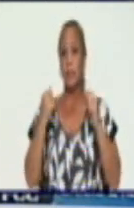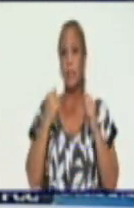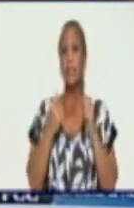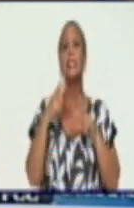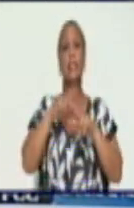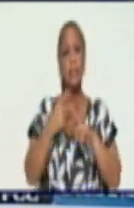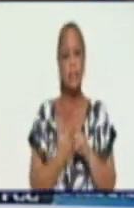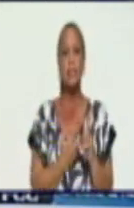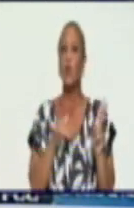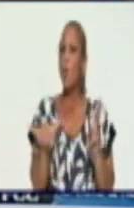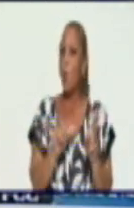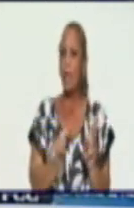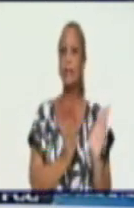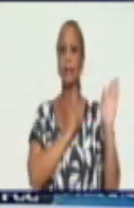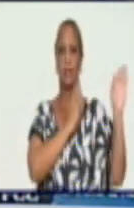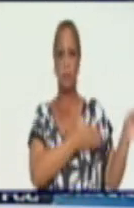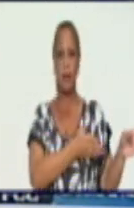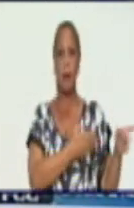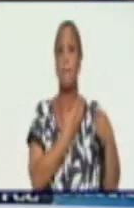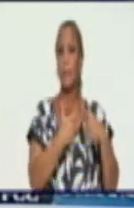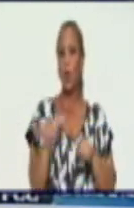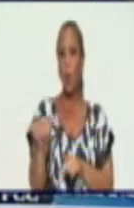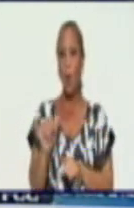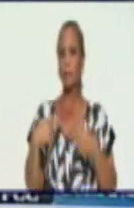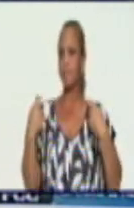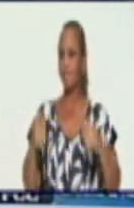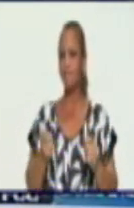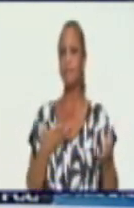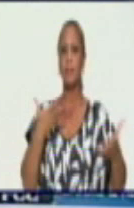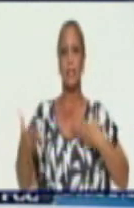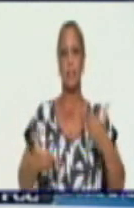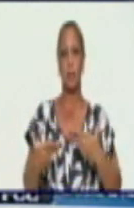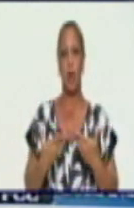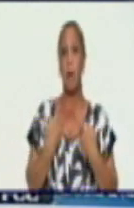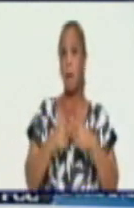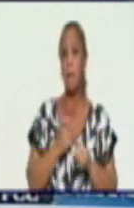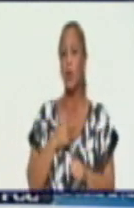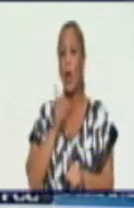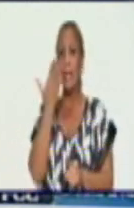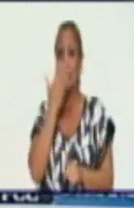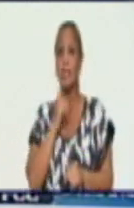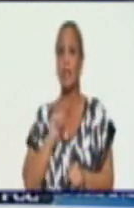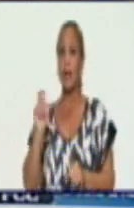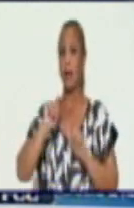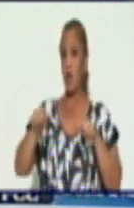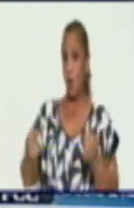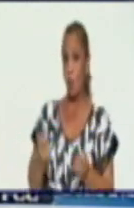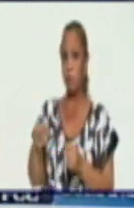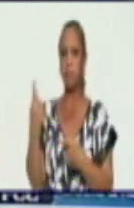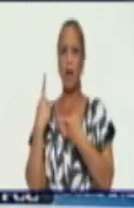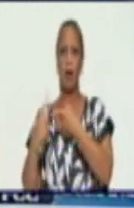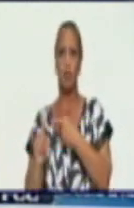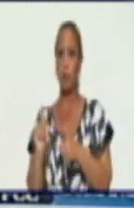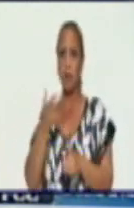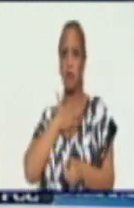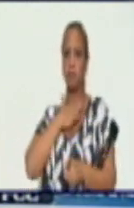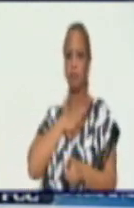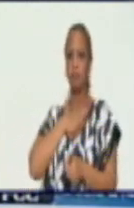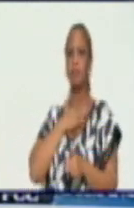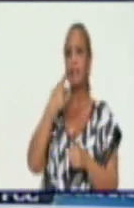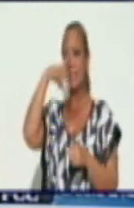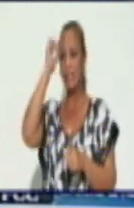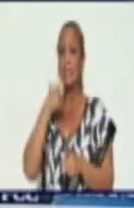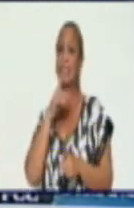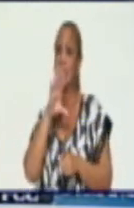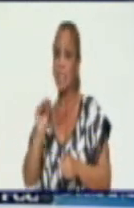simplemente en haber participación porque hay quien quiere el rigor para otro y no para él y hay quien dice que hay que distanciarse y